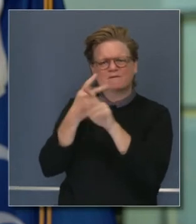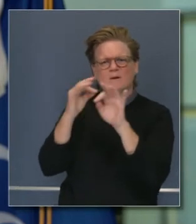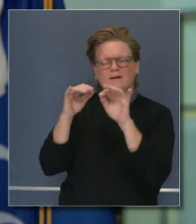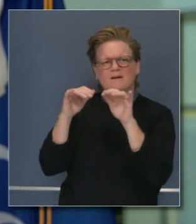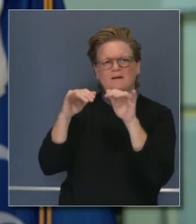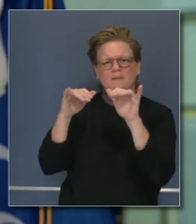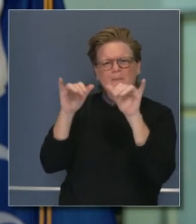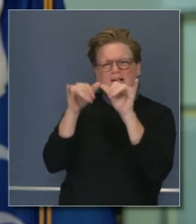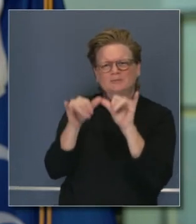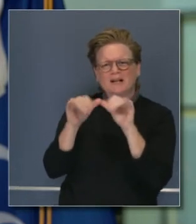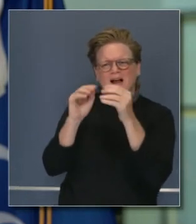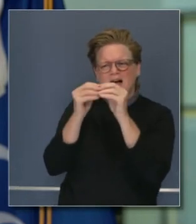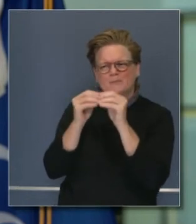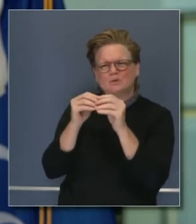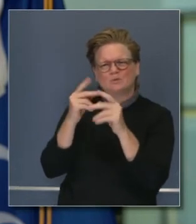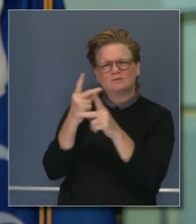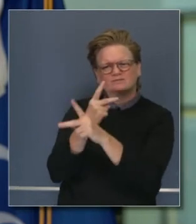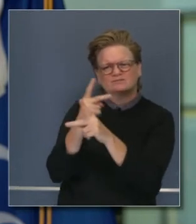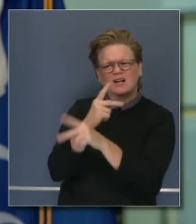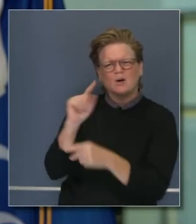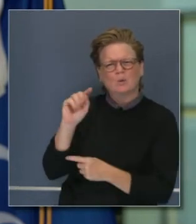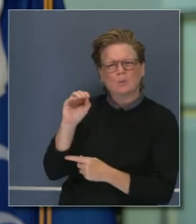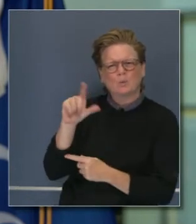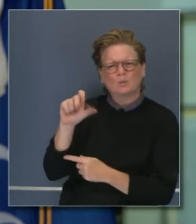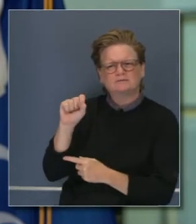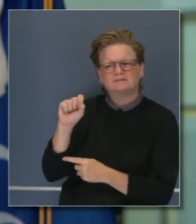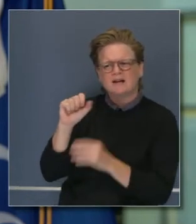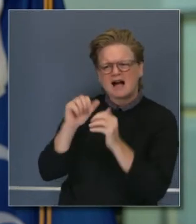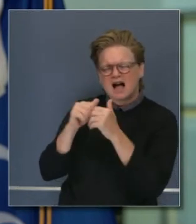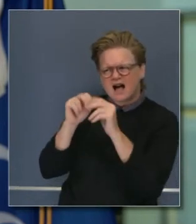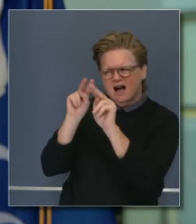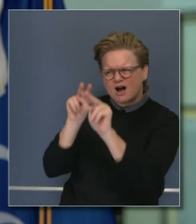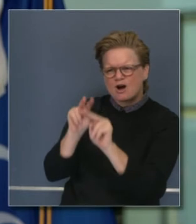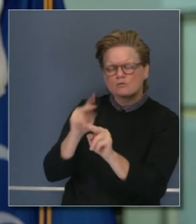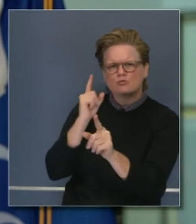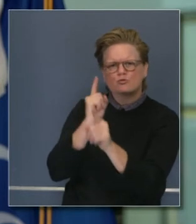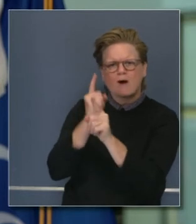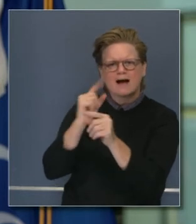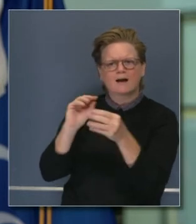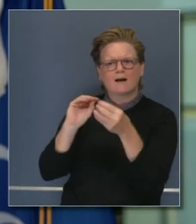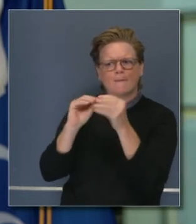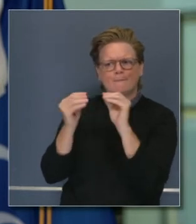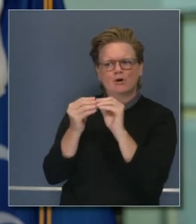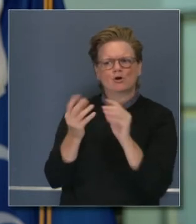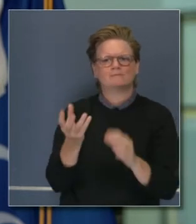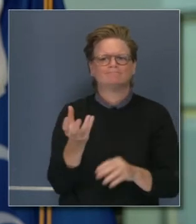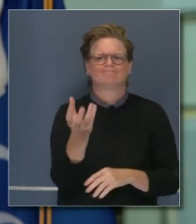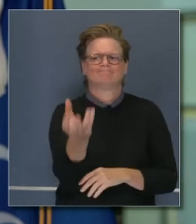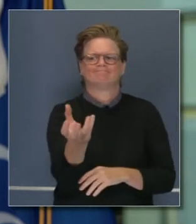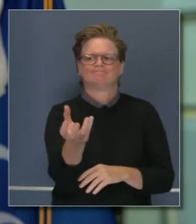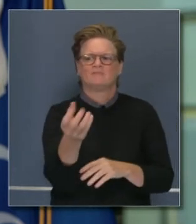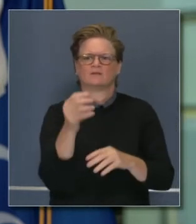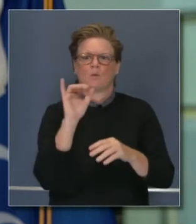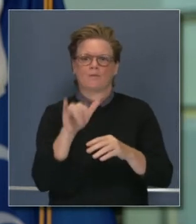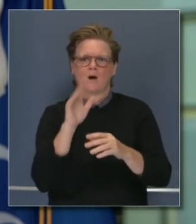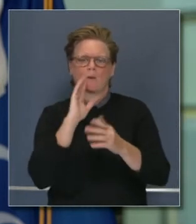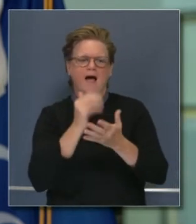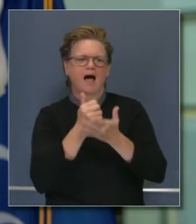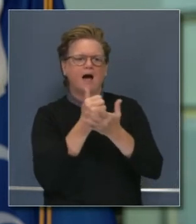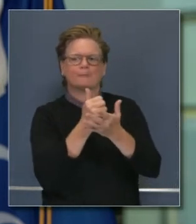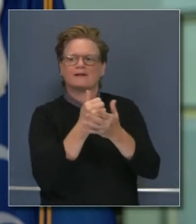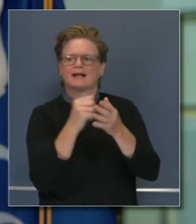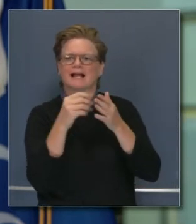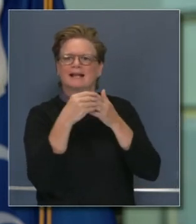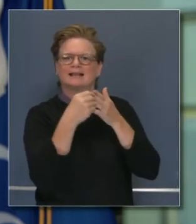óptimamente para que los condados tengan la mejor posibilidad de mantener baja sus cifras de positividad,